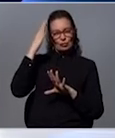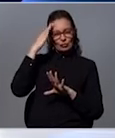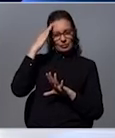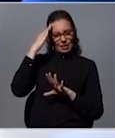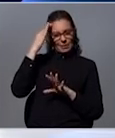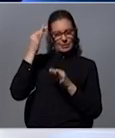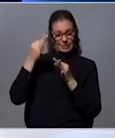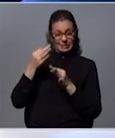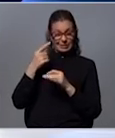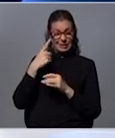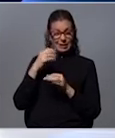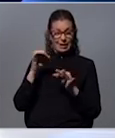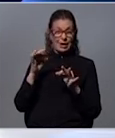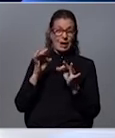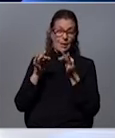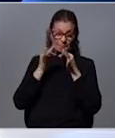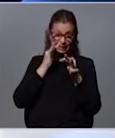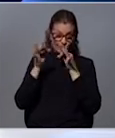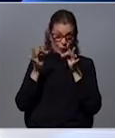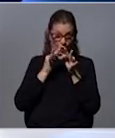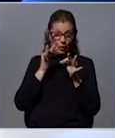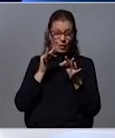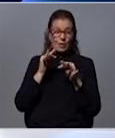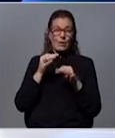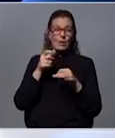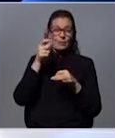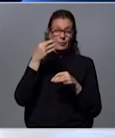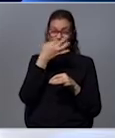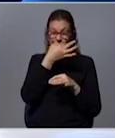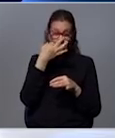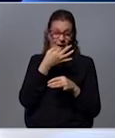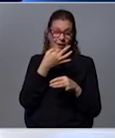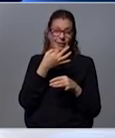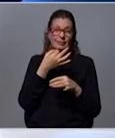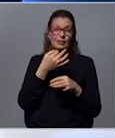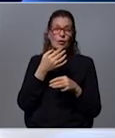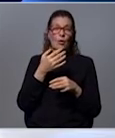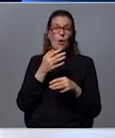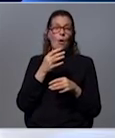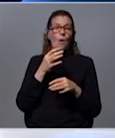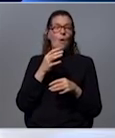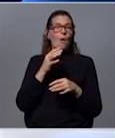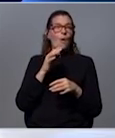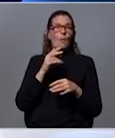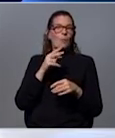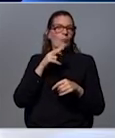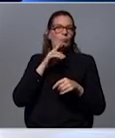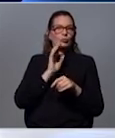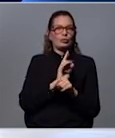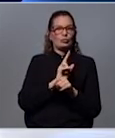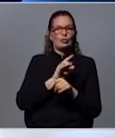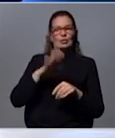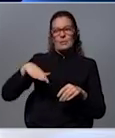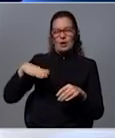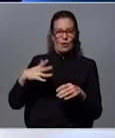la habilidad explico venta de pasta base de trata de blancas o lo que fuera prostitución de menores entonces se está